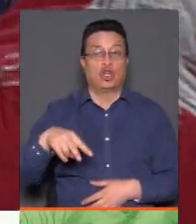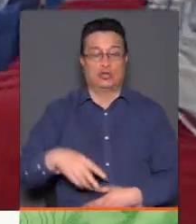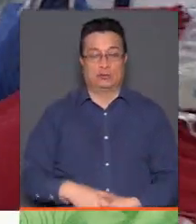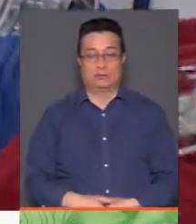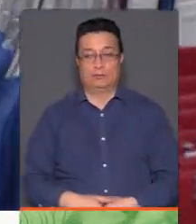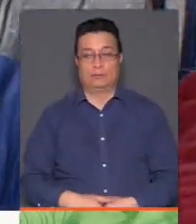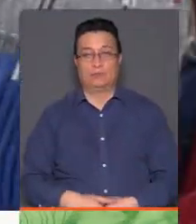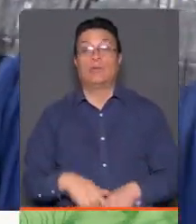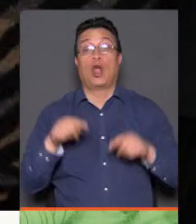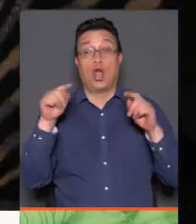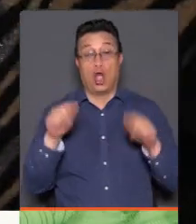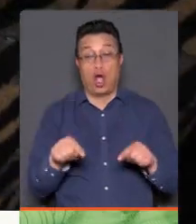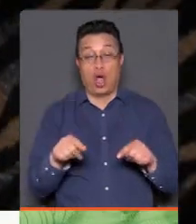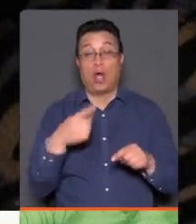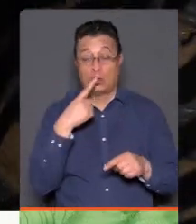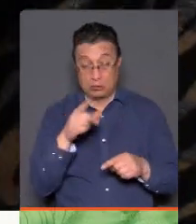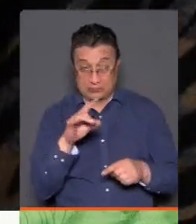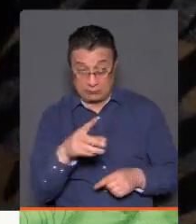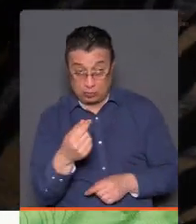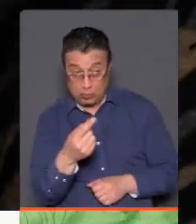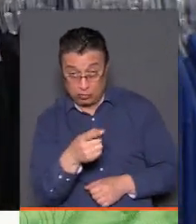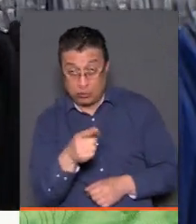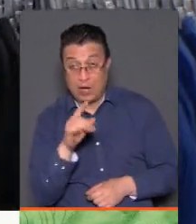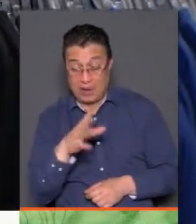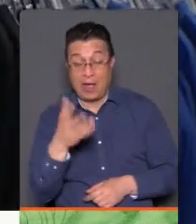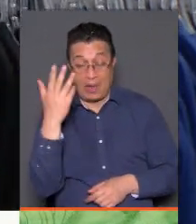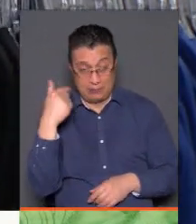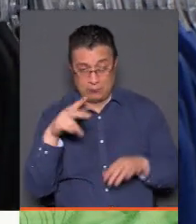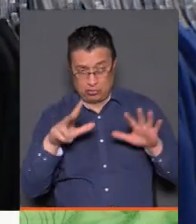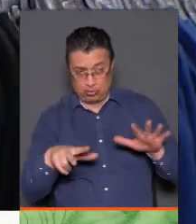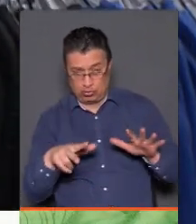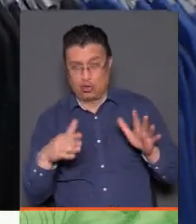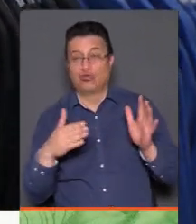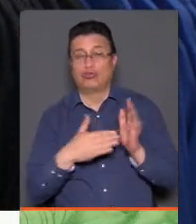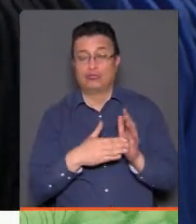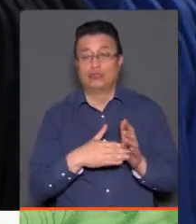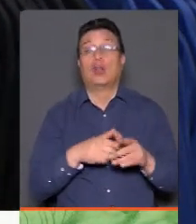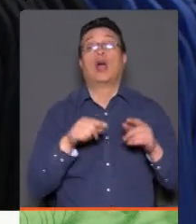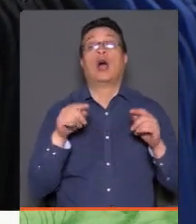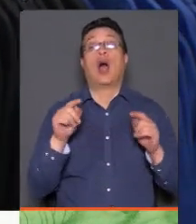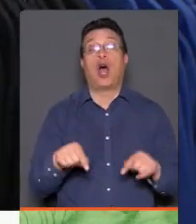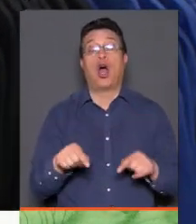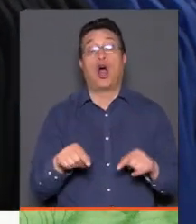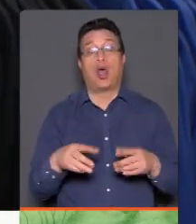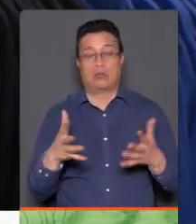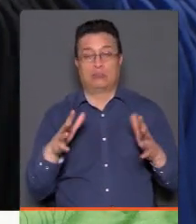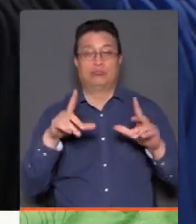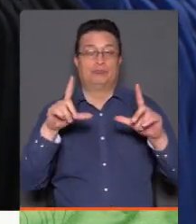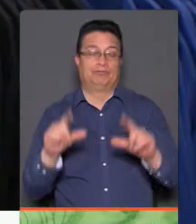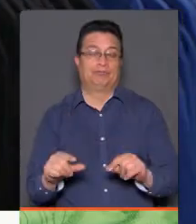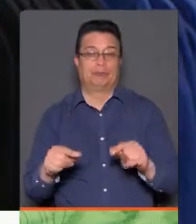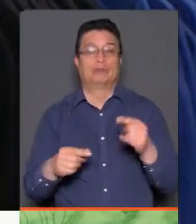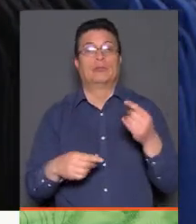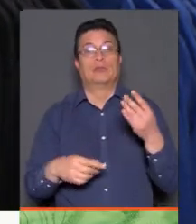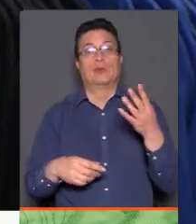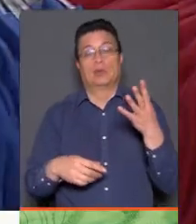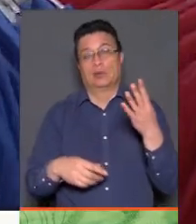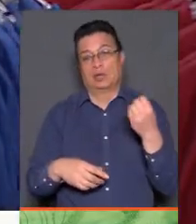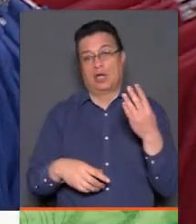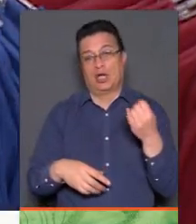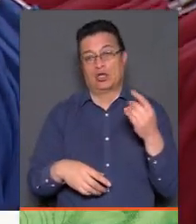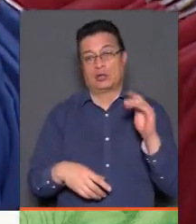Oye, estas las bajé ayer, les dijo Andrés. ¿Estaban a cuánto? 18. A 18 mil. Y ahora quedaron a